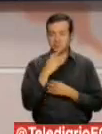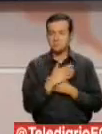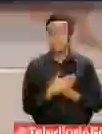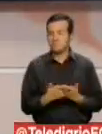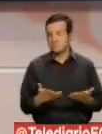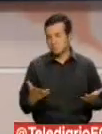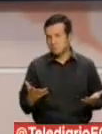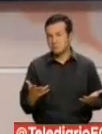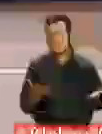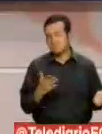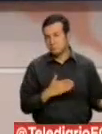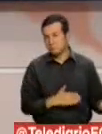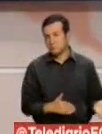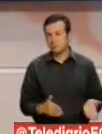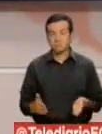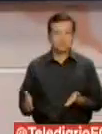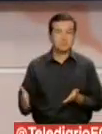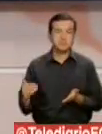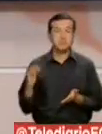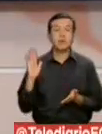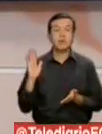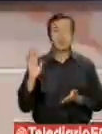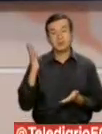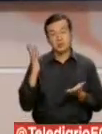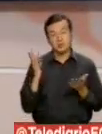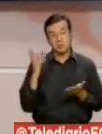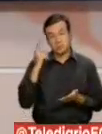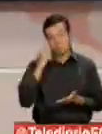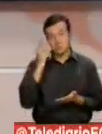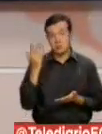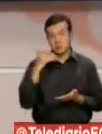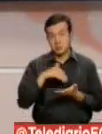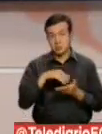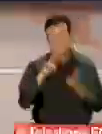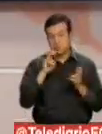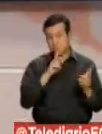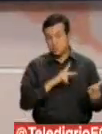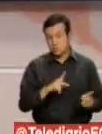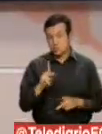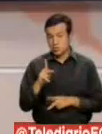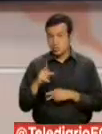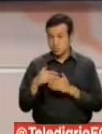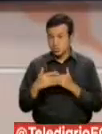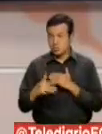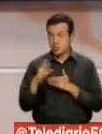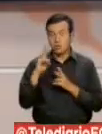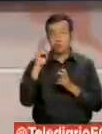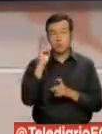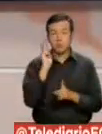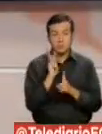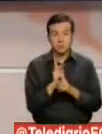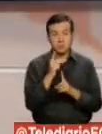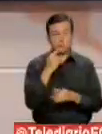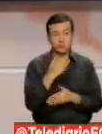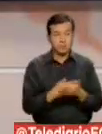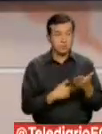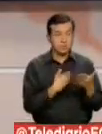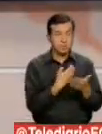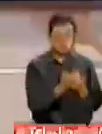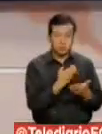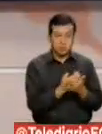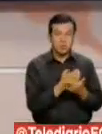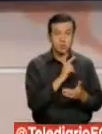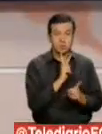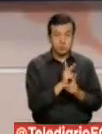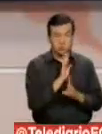obviamente, dentro de eso, o sea, también, si me permite, para retomar un poco el plan de prosperidad, ahí no solo se habla de la parte económica, que